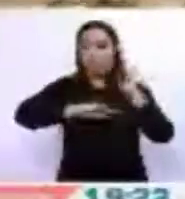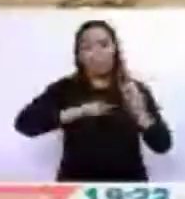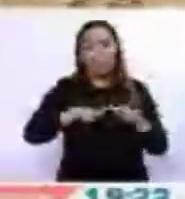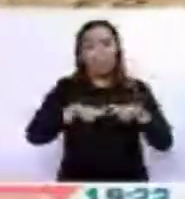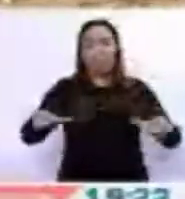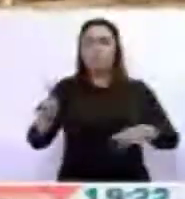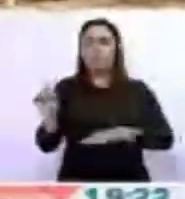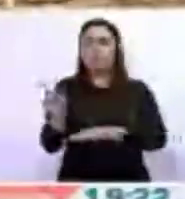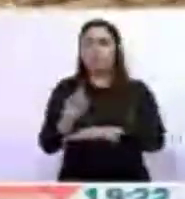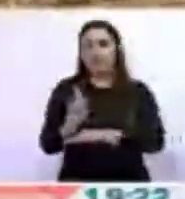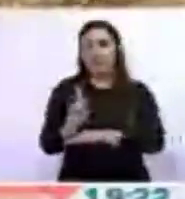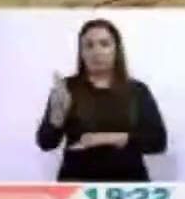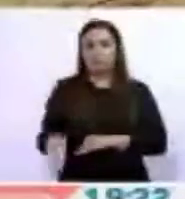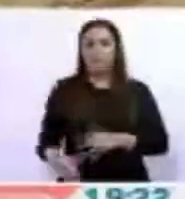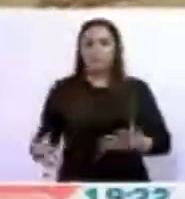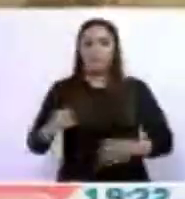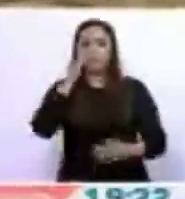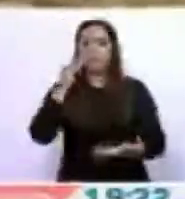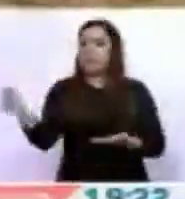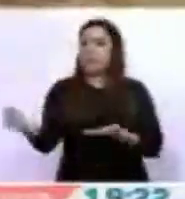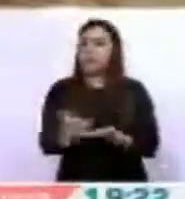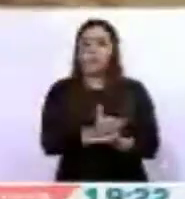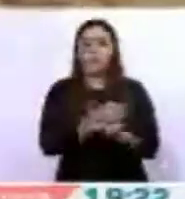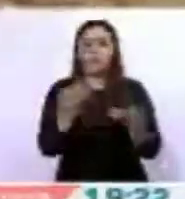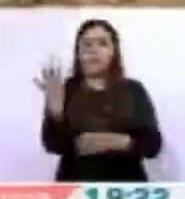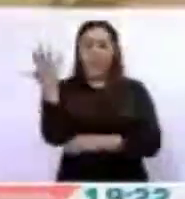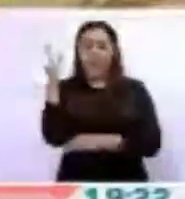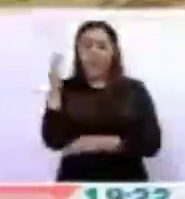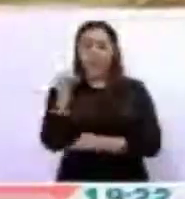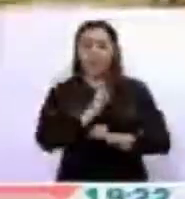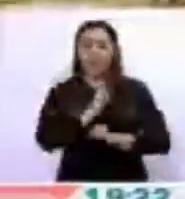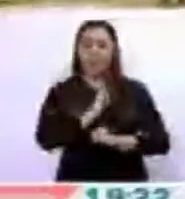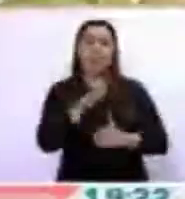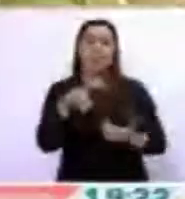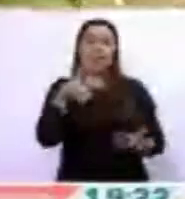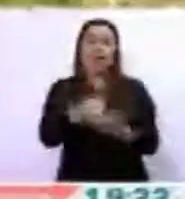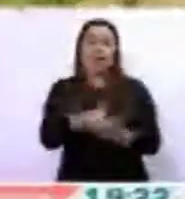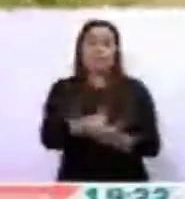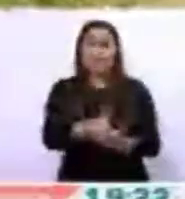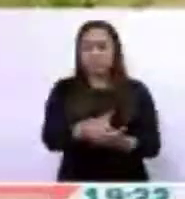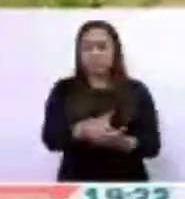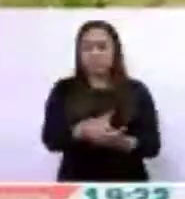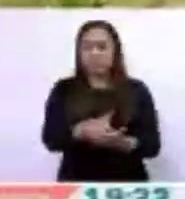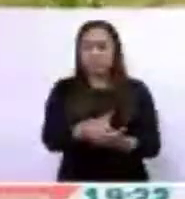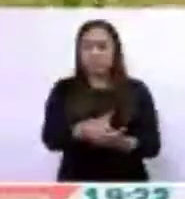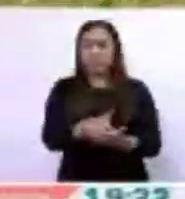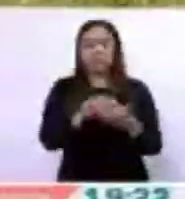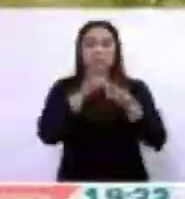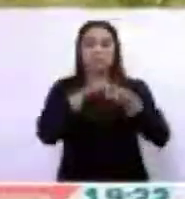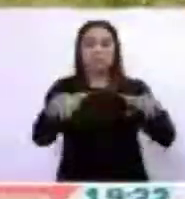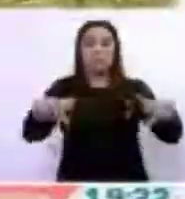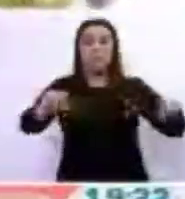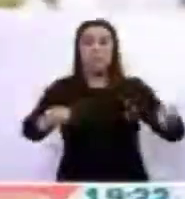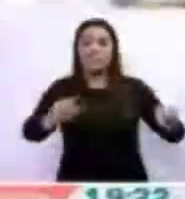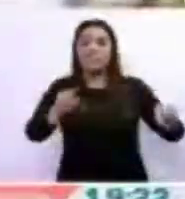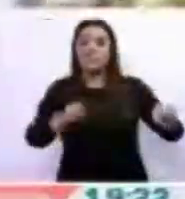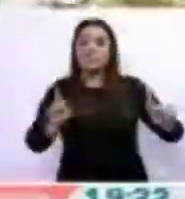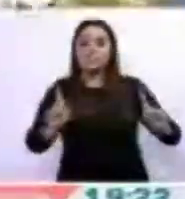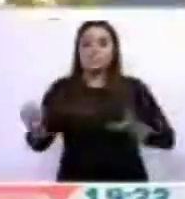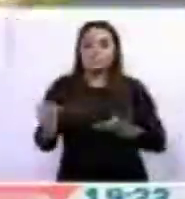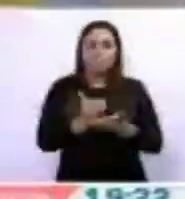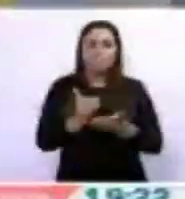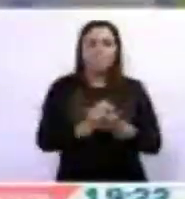primario y la fruta hay que recogerla, los árboles no esperan a que se pase una pandemia o no, tenemos que recogerlo sí